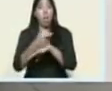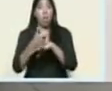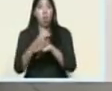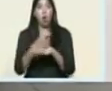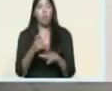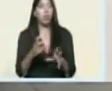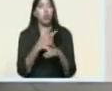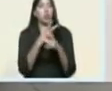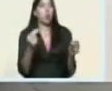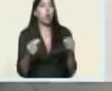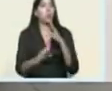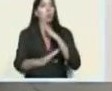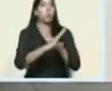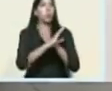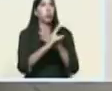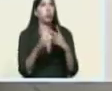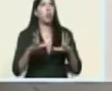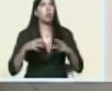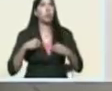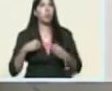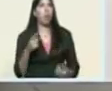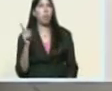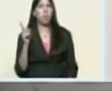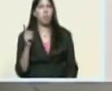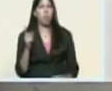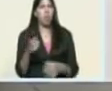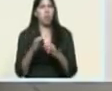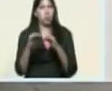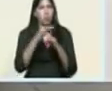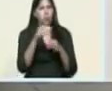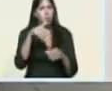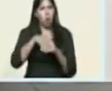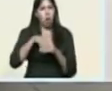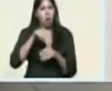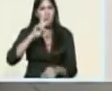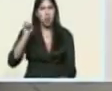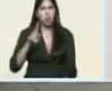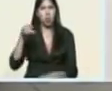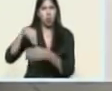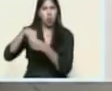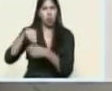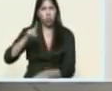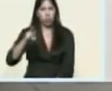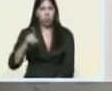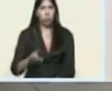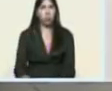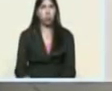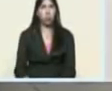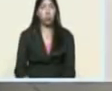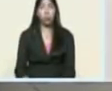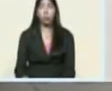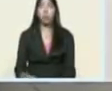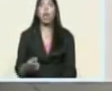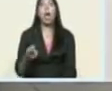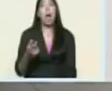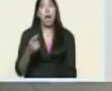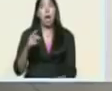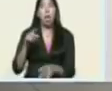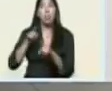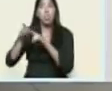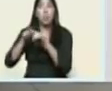elecciones municipales de Venezuela. Y de los rumores pasaron a los hechos. El lunes